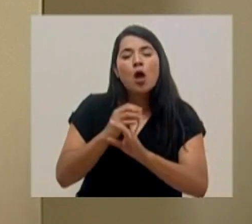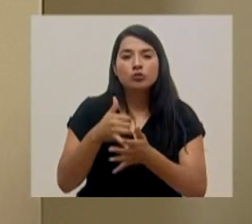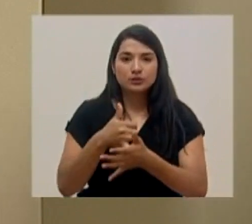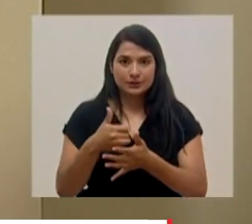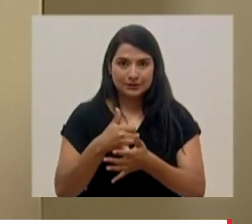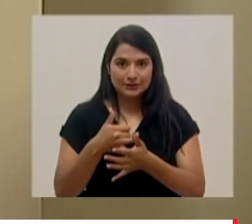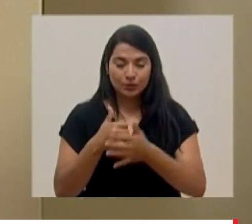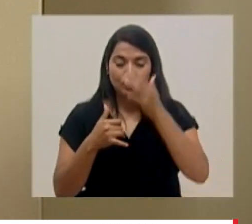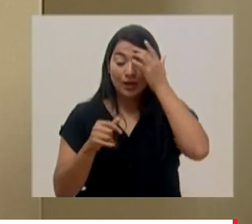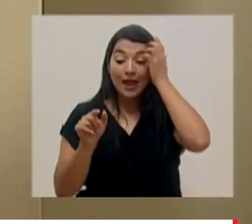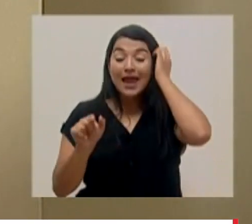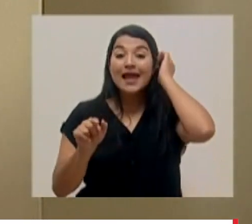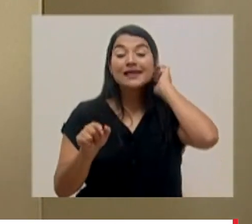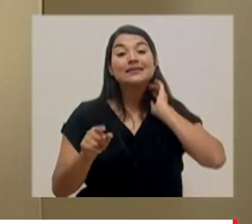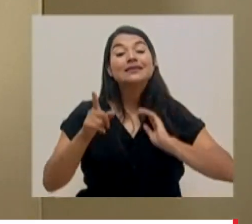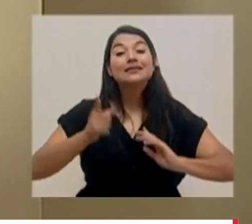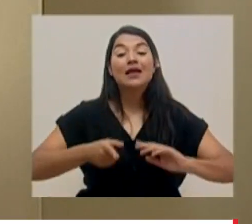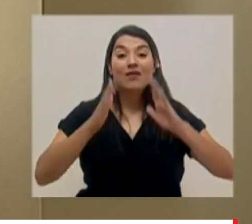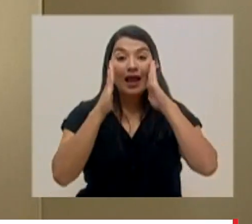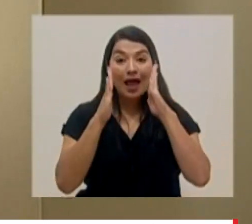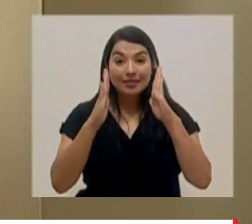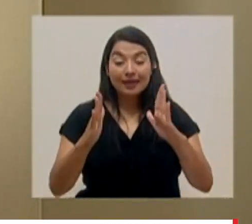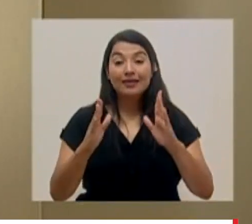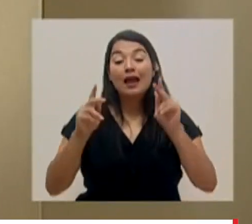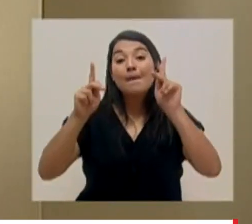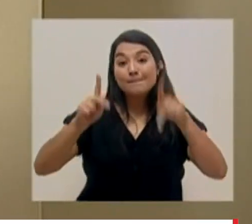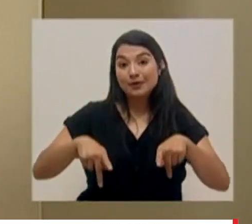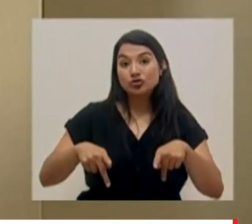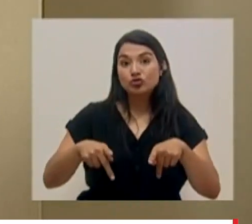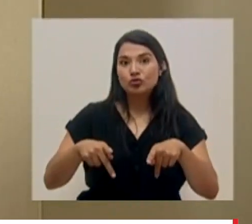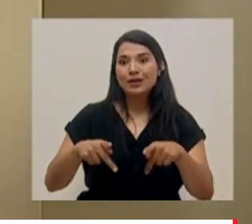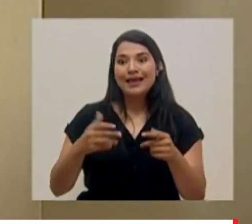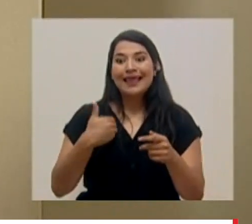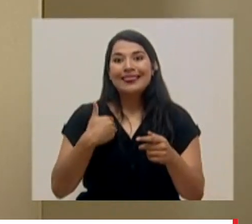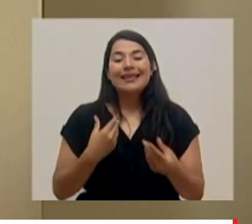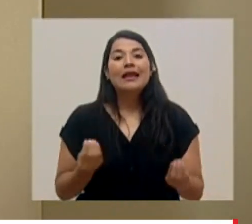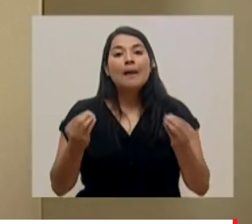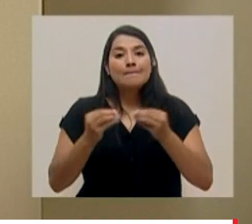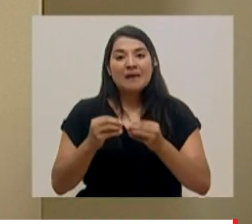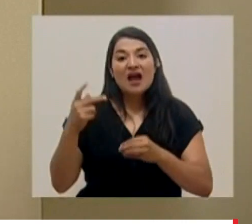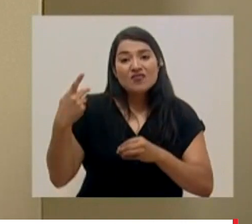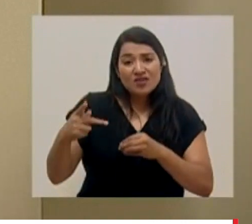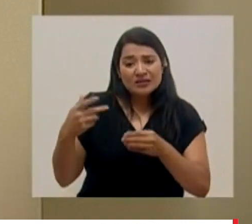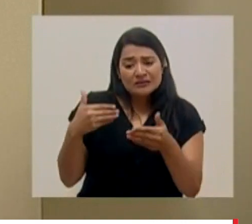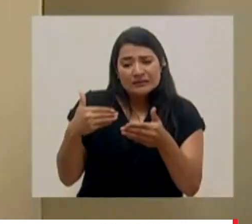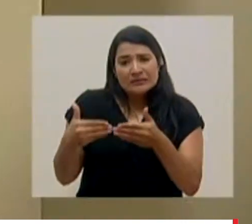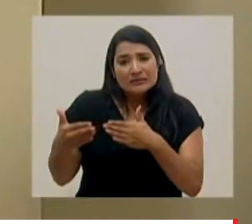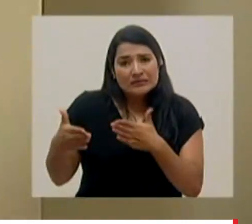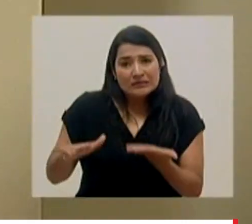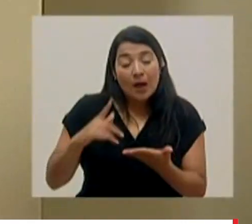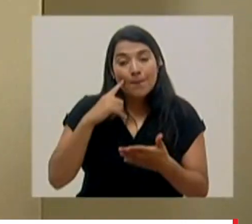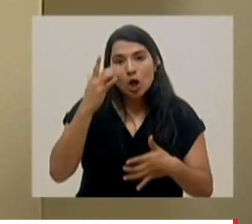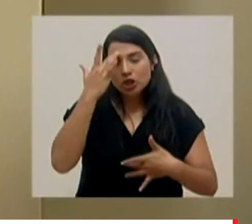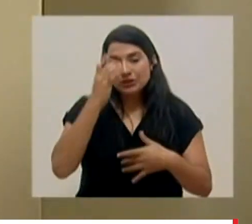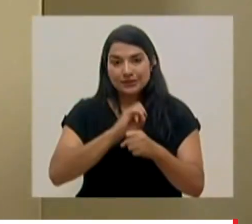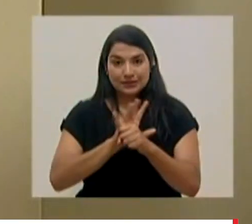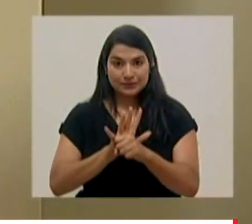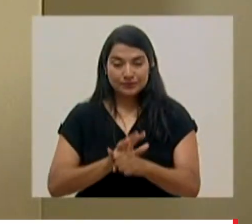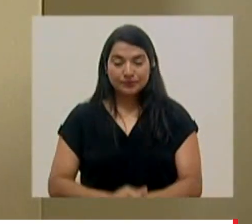cuidados intensivos, que son las que atienden a los pacientes que están en mayor riesgo de fallecer por